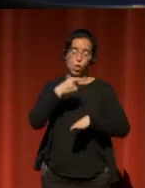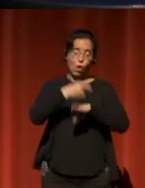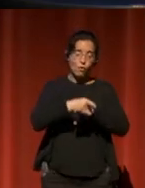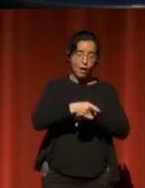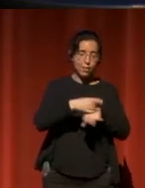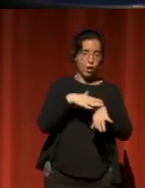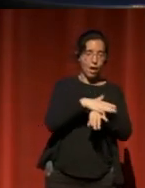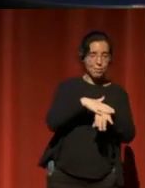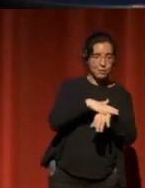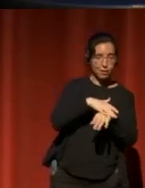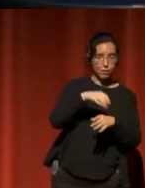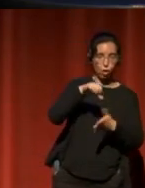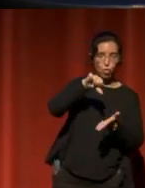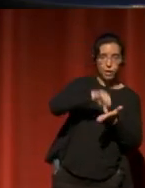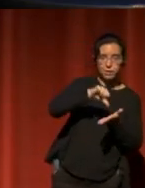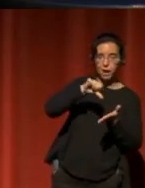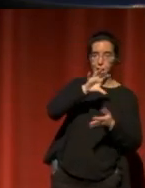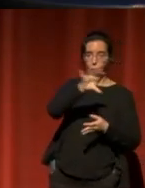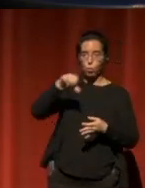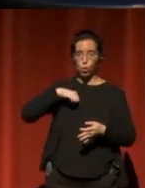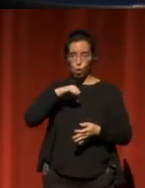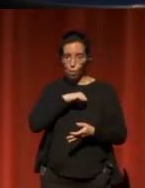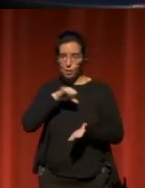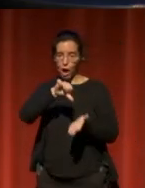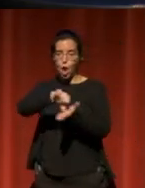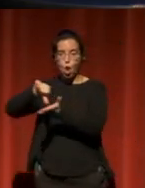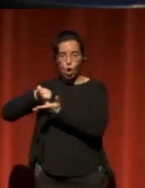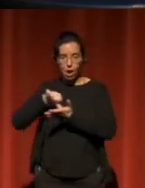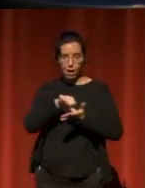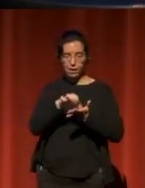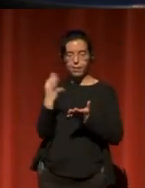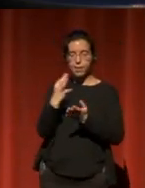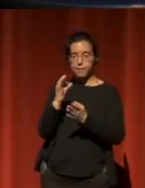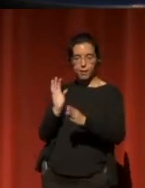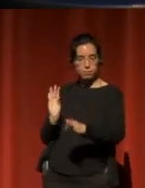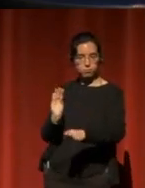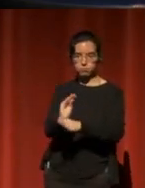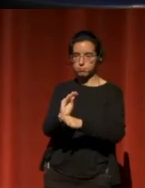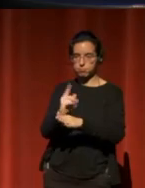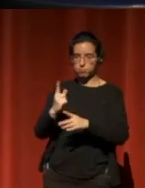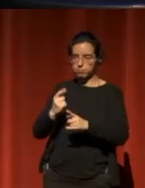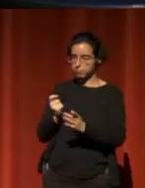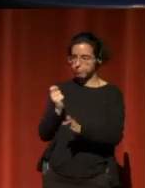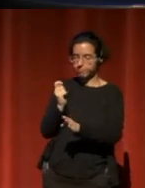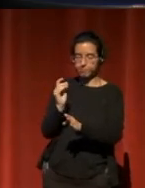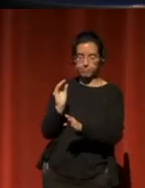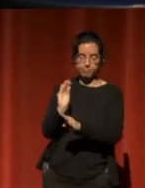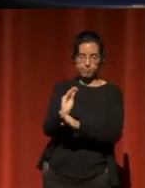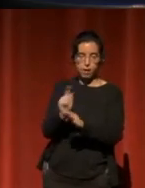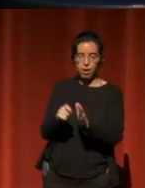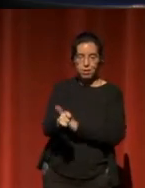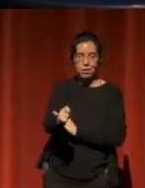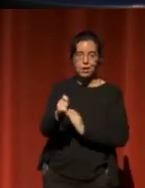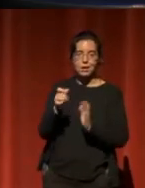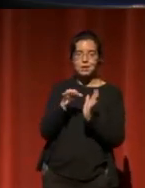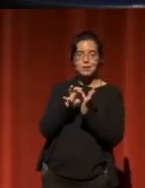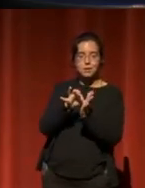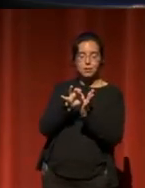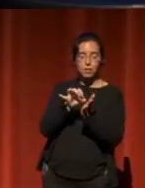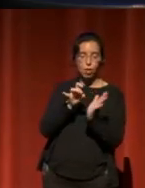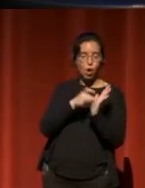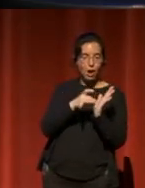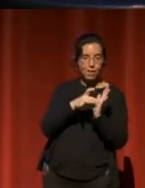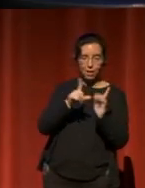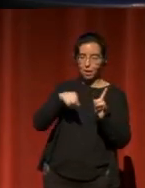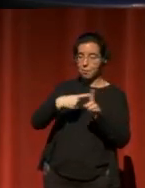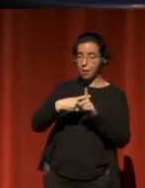central como la autonómica y la local, de financiar esos servicios y proporcionar servicios de calidad. También los medios